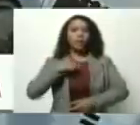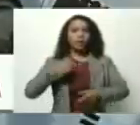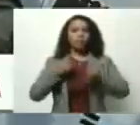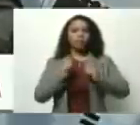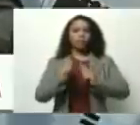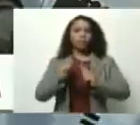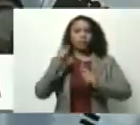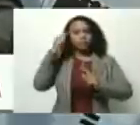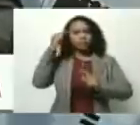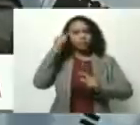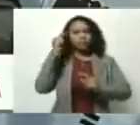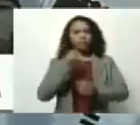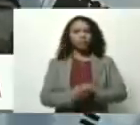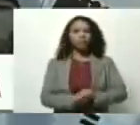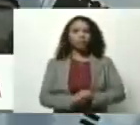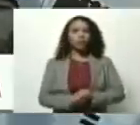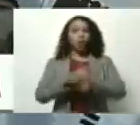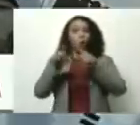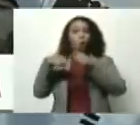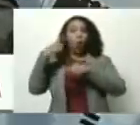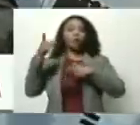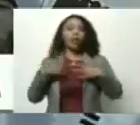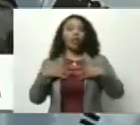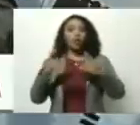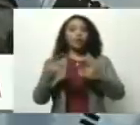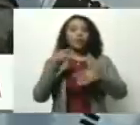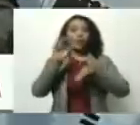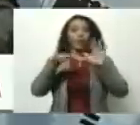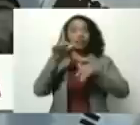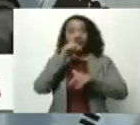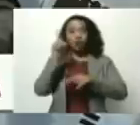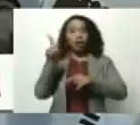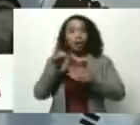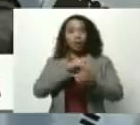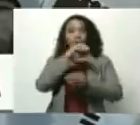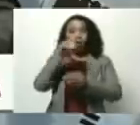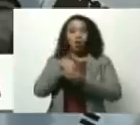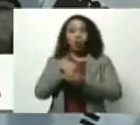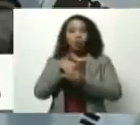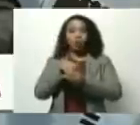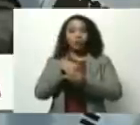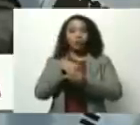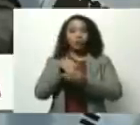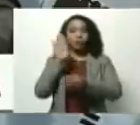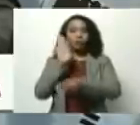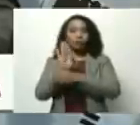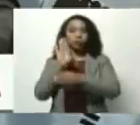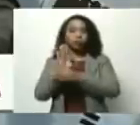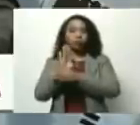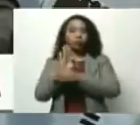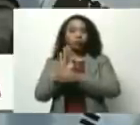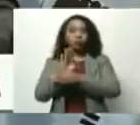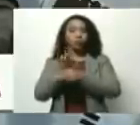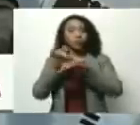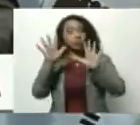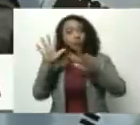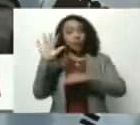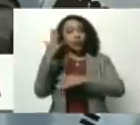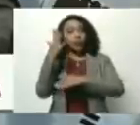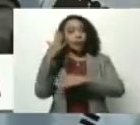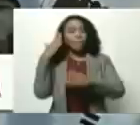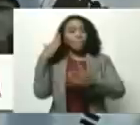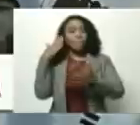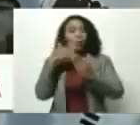intencionales. Otra adolescente de 13 años fue remitida al Consejo de Protección competente, mientras que la